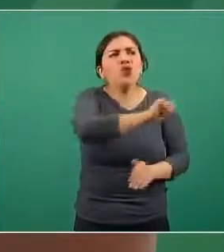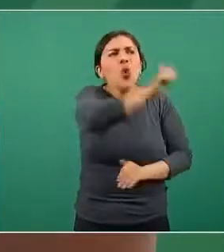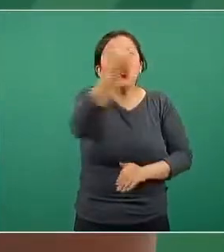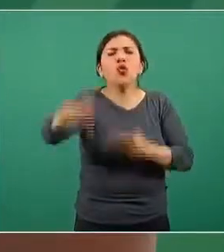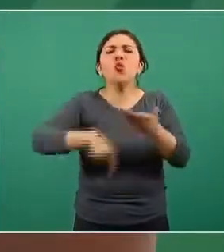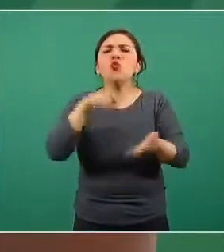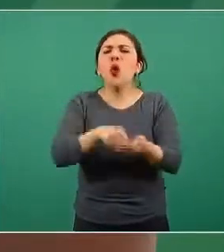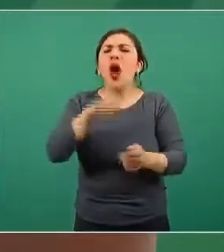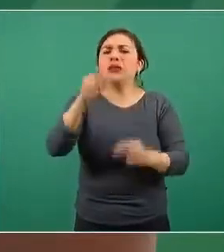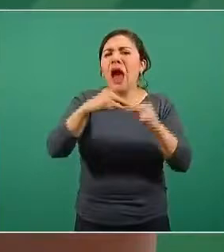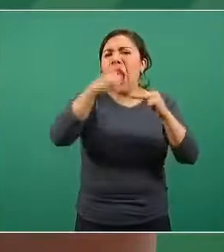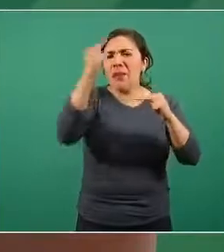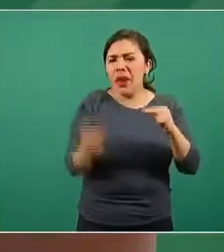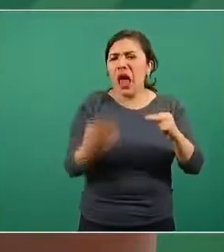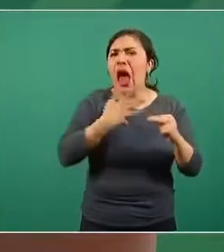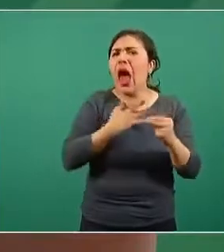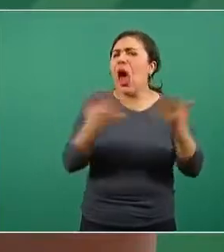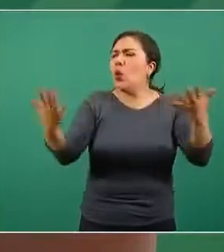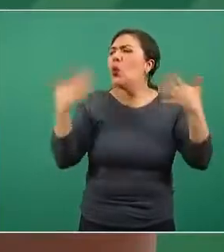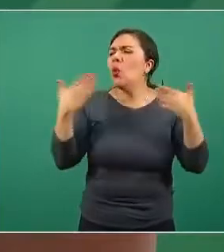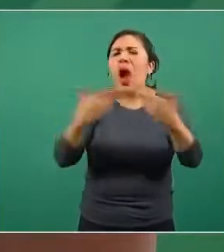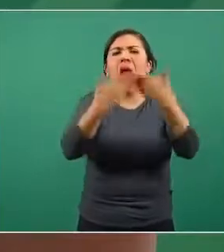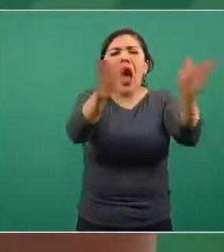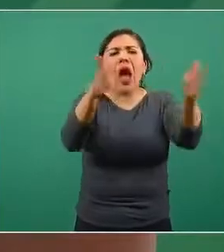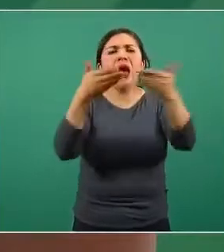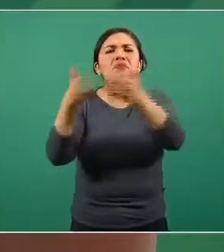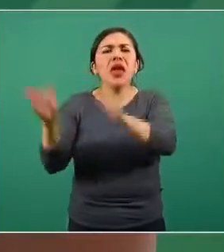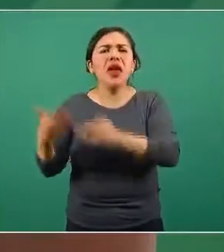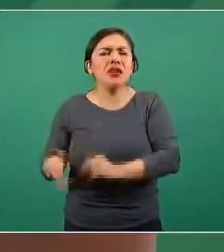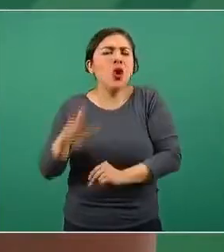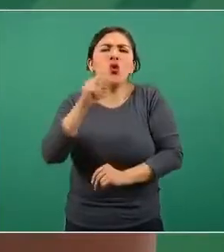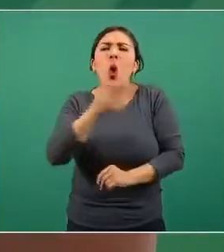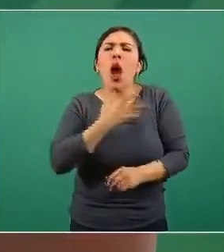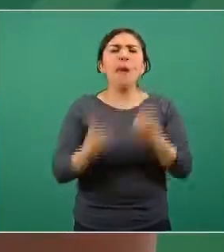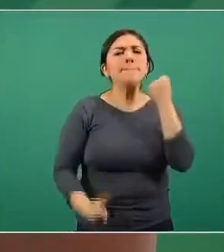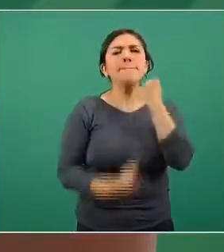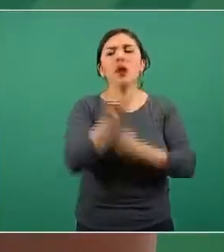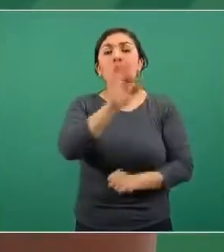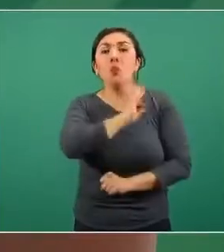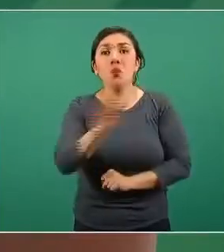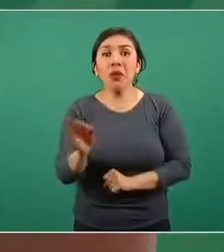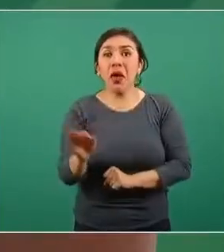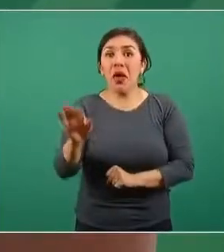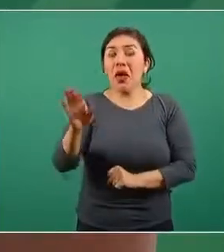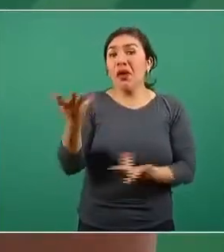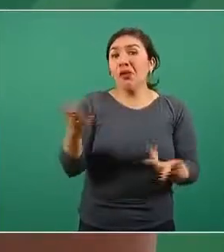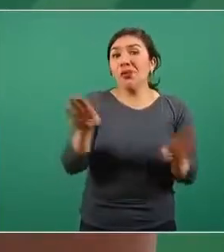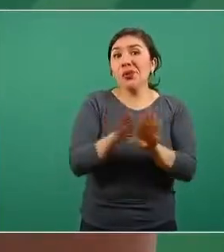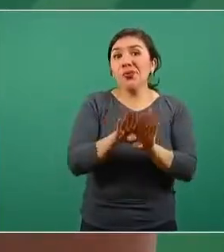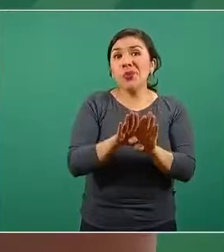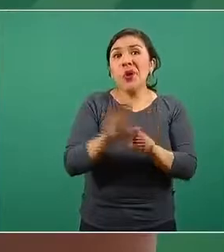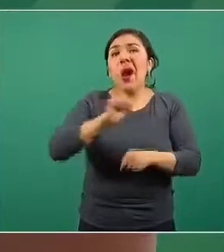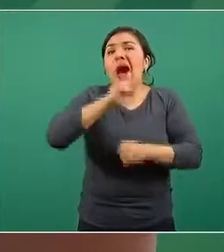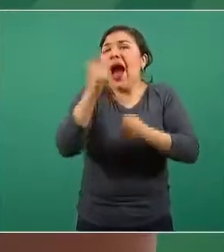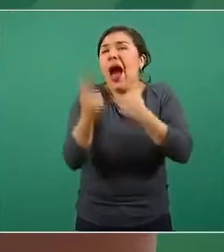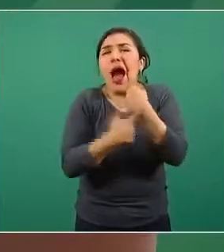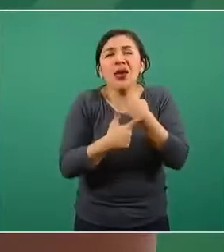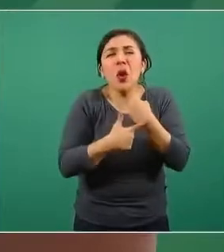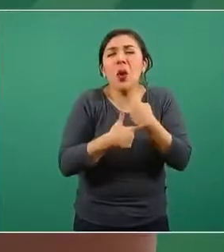que sean en espacios abiertos y disminuya, por lo tanto, la posibilidad de tener otro tipo